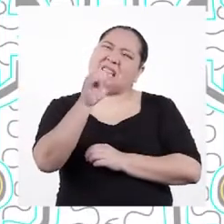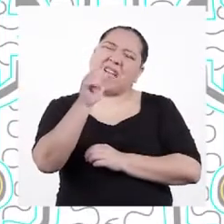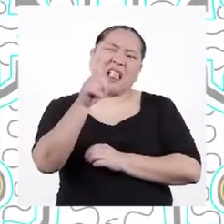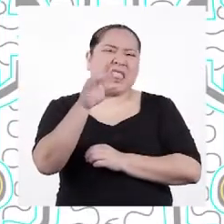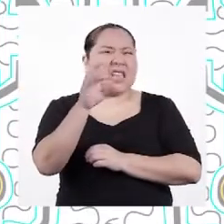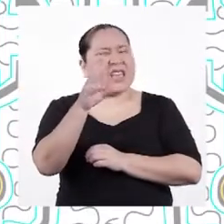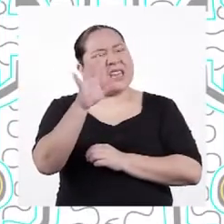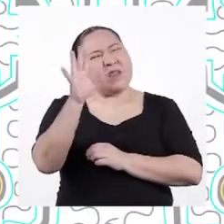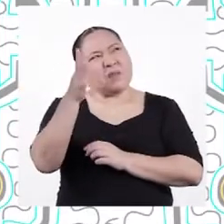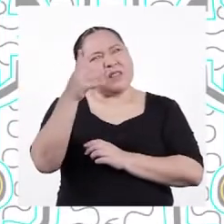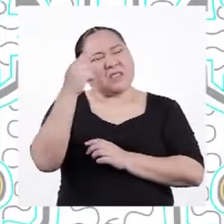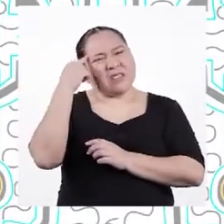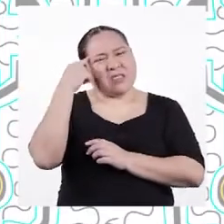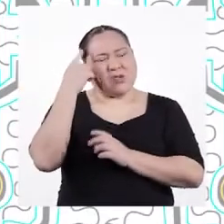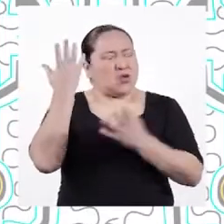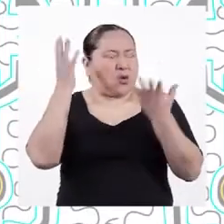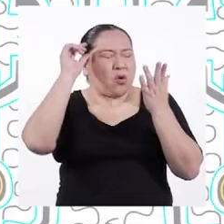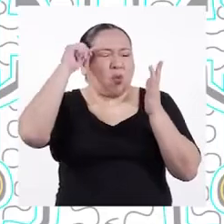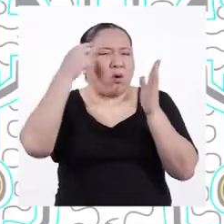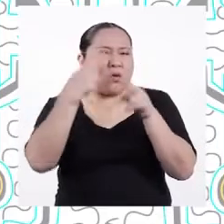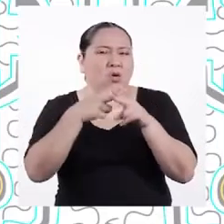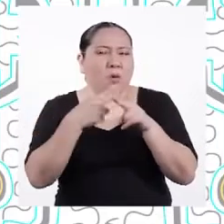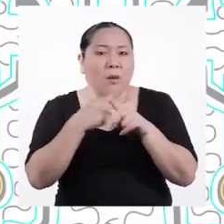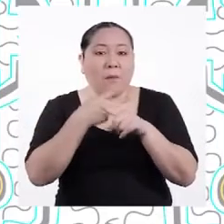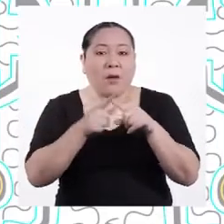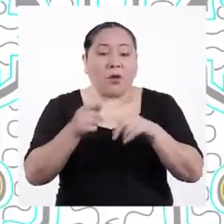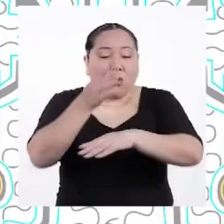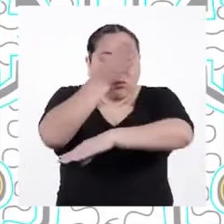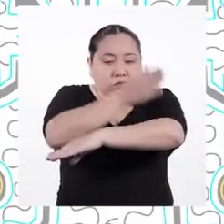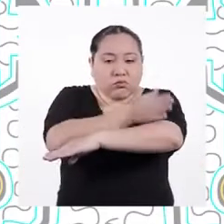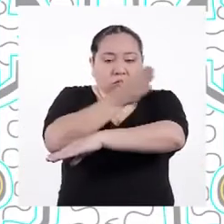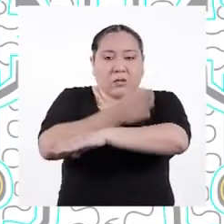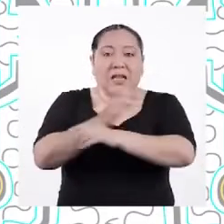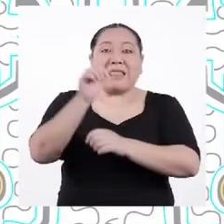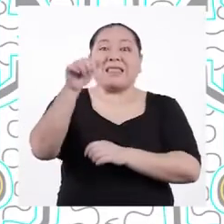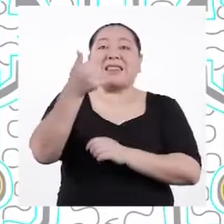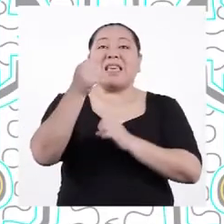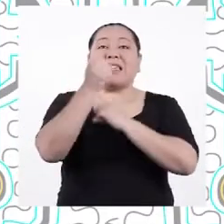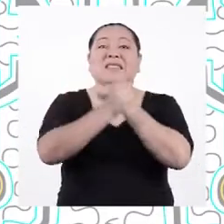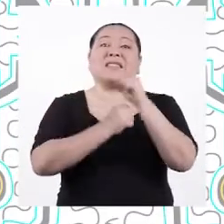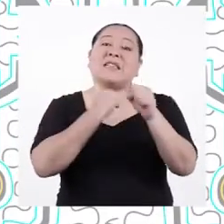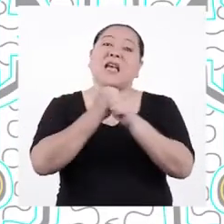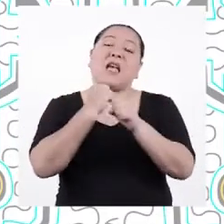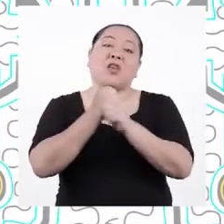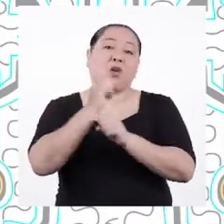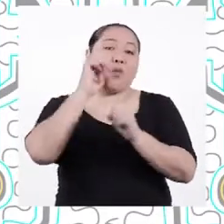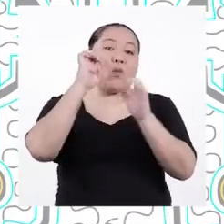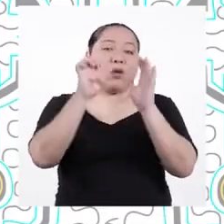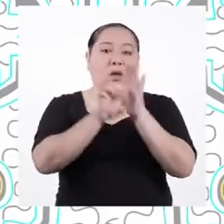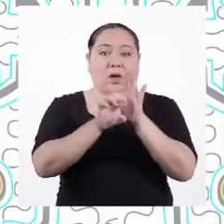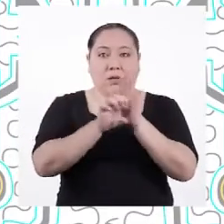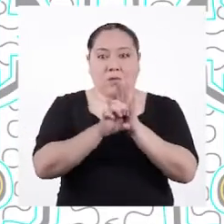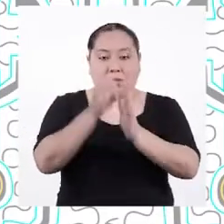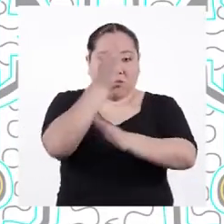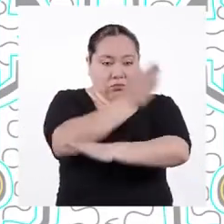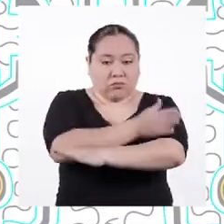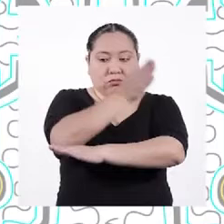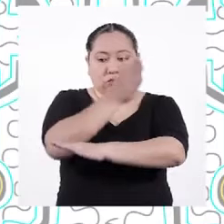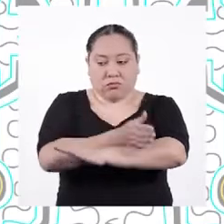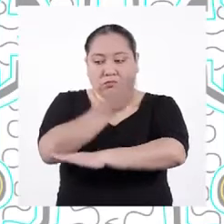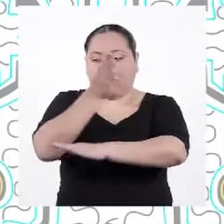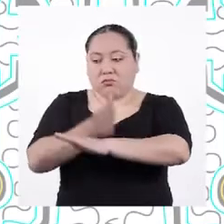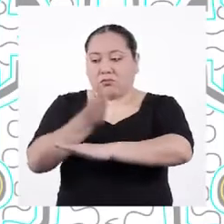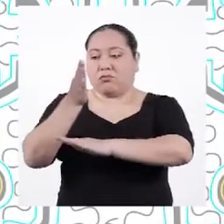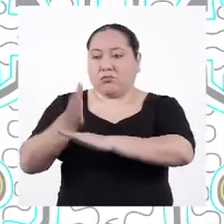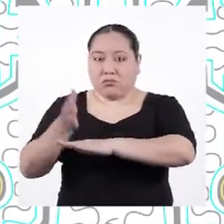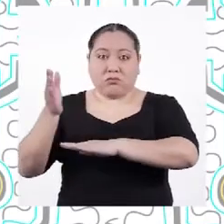así, pero me refiero a que podemos hacer una marca cada 10 años. Por ejemplo, y luego poner los años